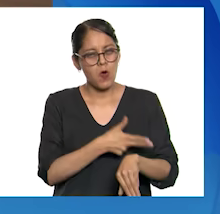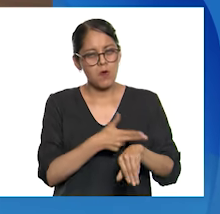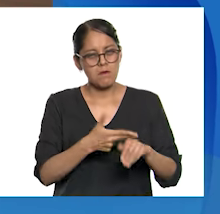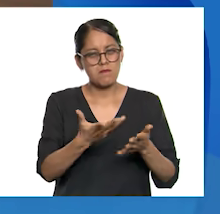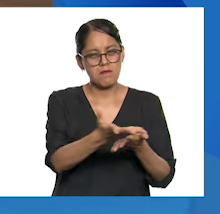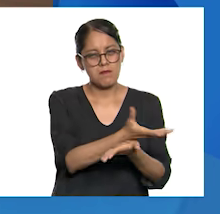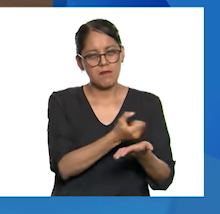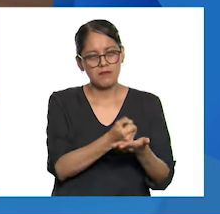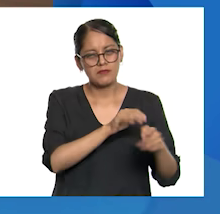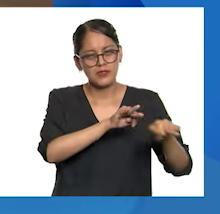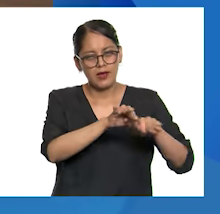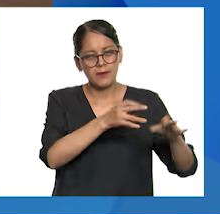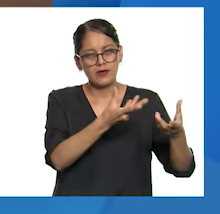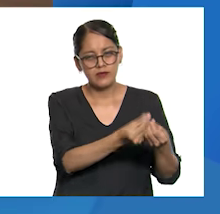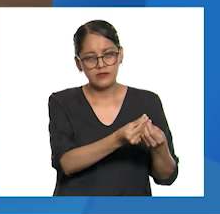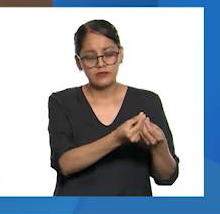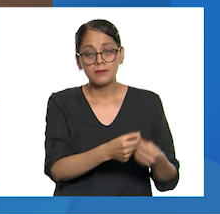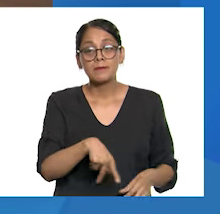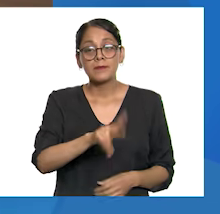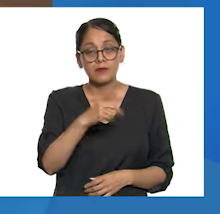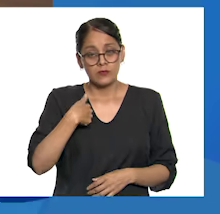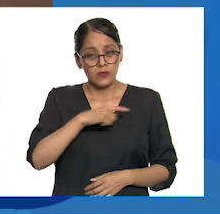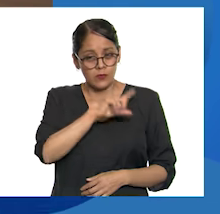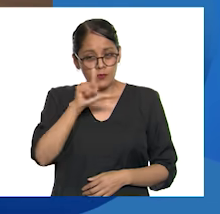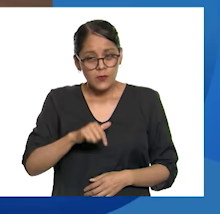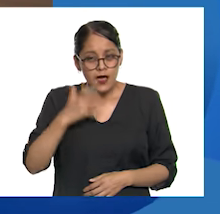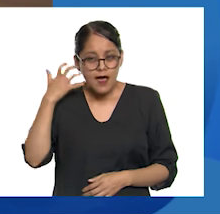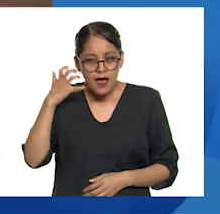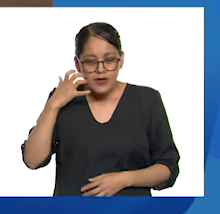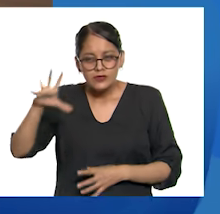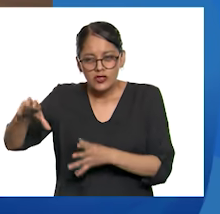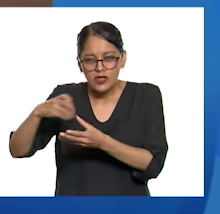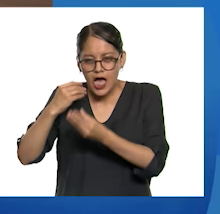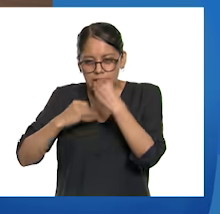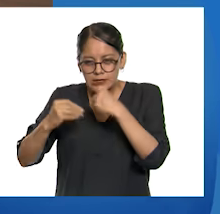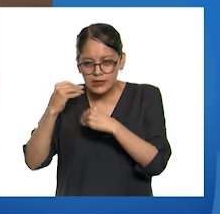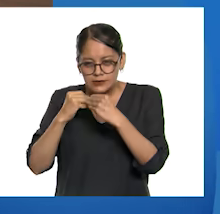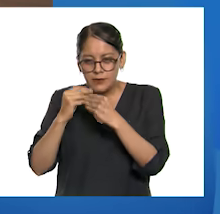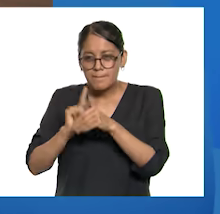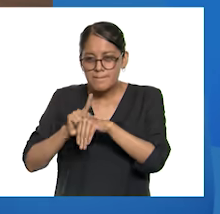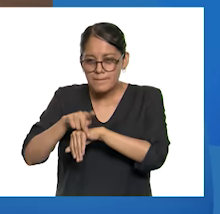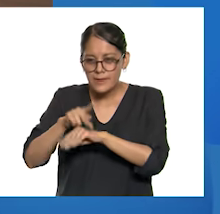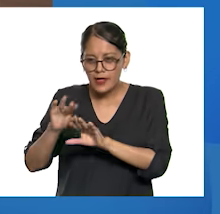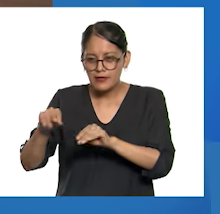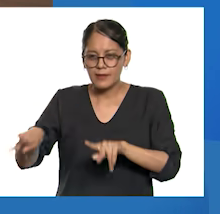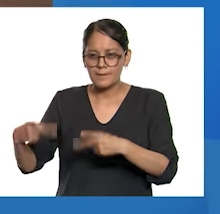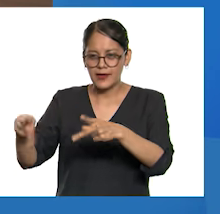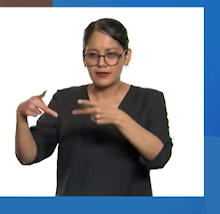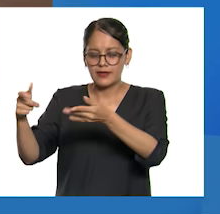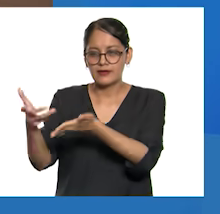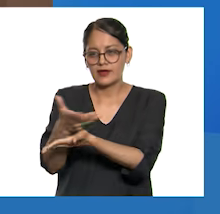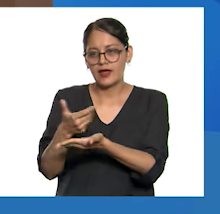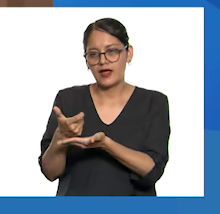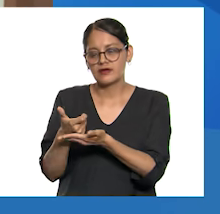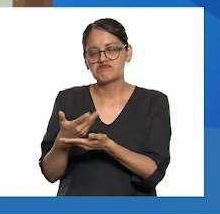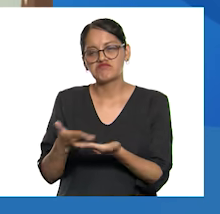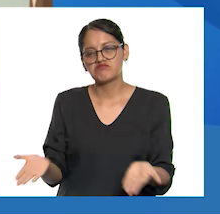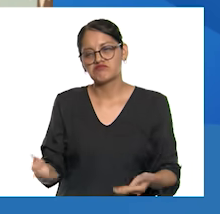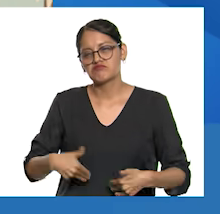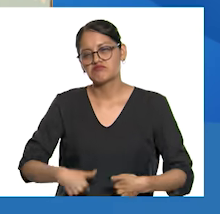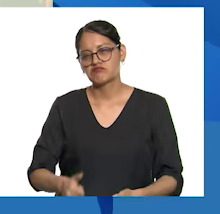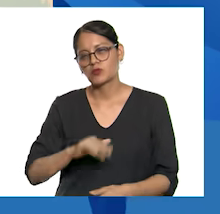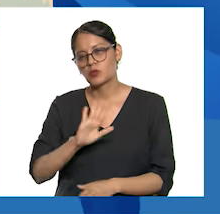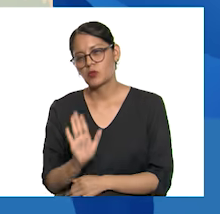trabajando juntos, pero después de que me haya comido mi gato y lo poco que me den por su piel, no tendré más remedio que morir de hambre.